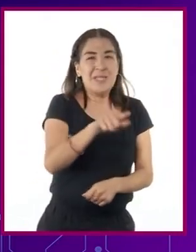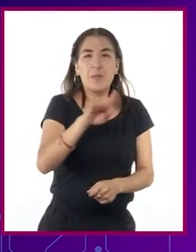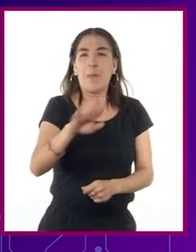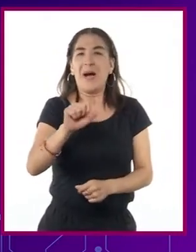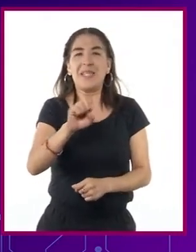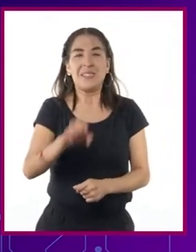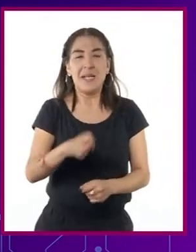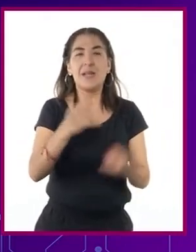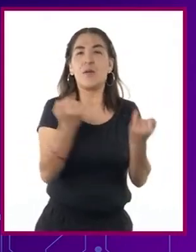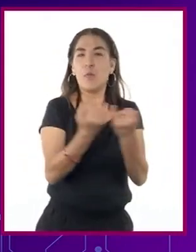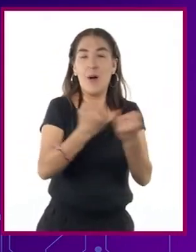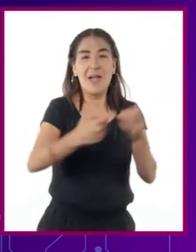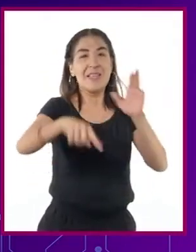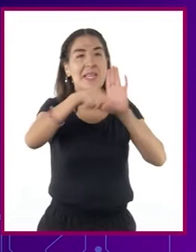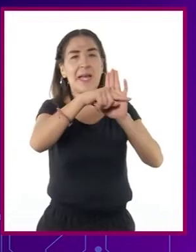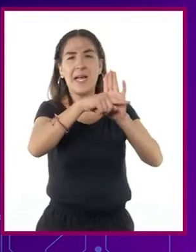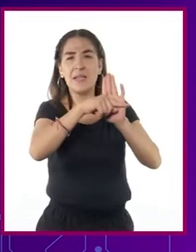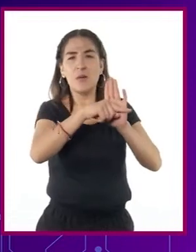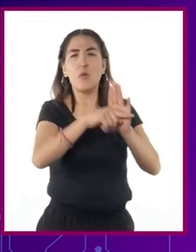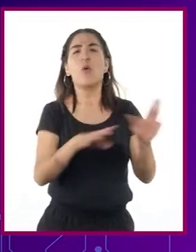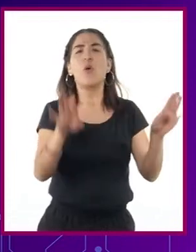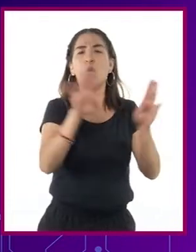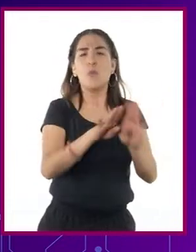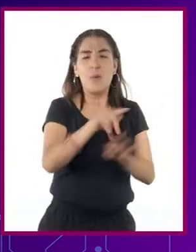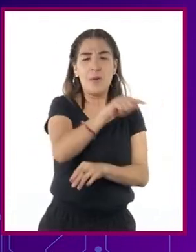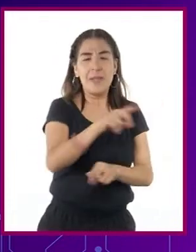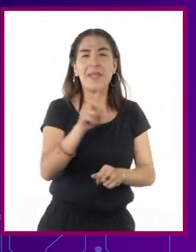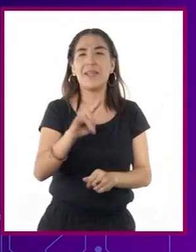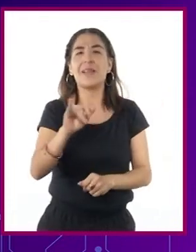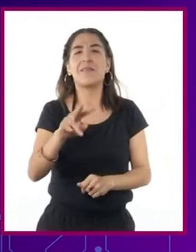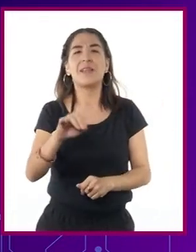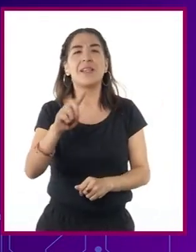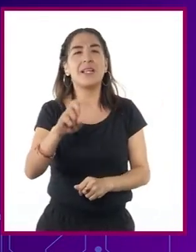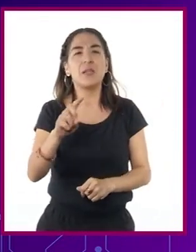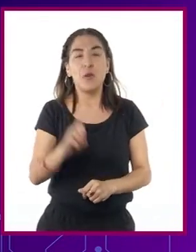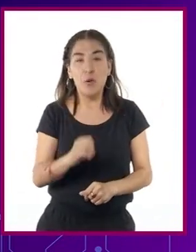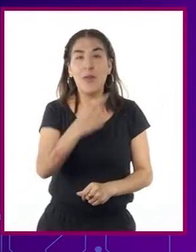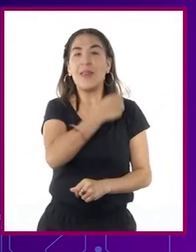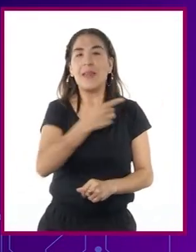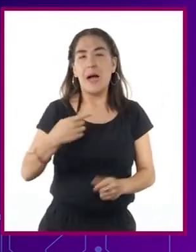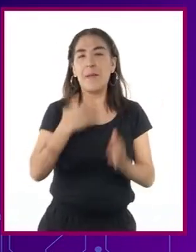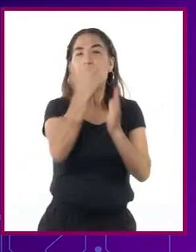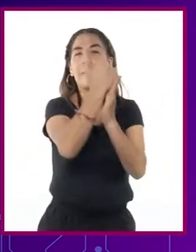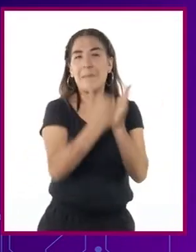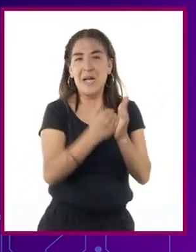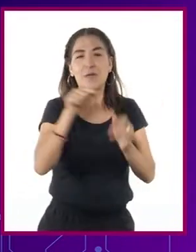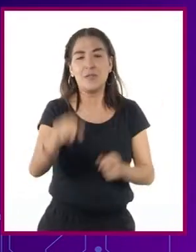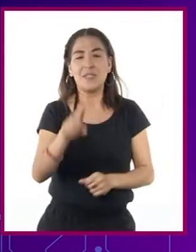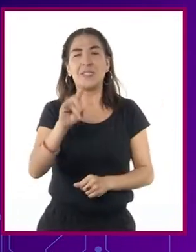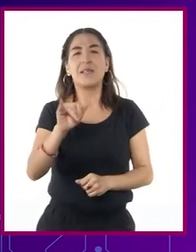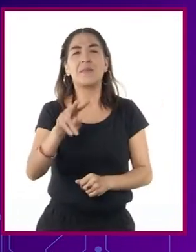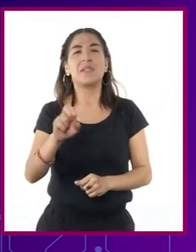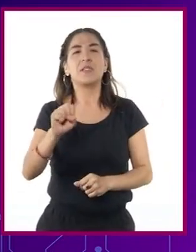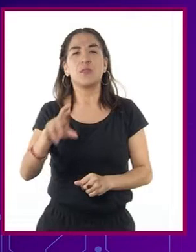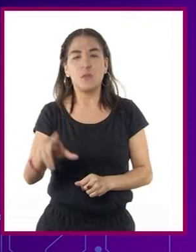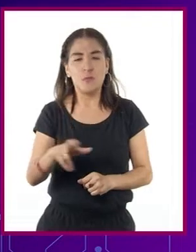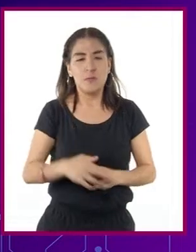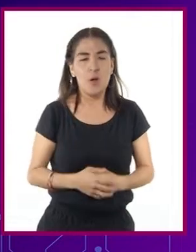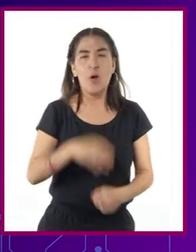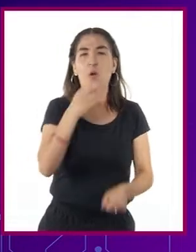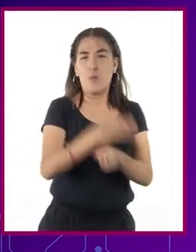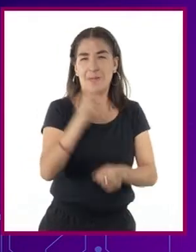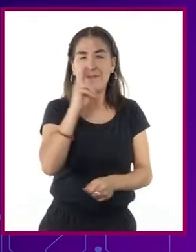tengan exponente negativo, el exponente del dividendo debe ser menor que el exponente del divisor. Veamos otros